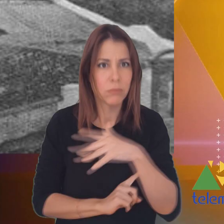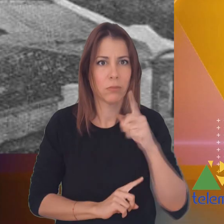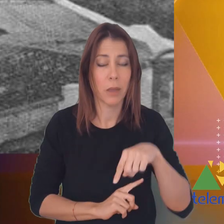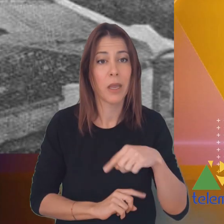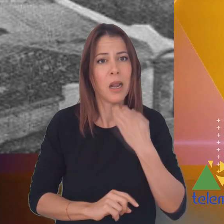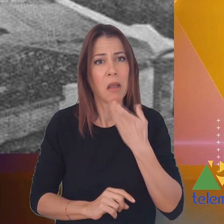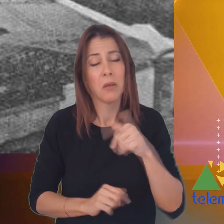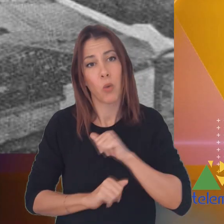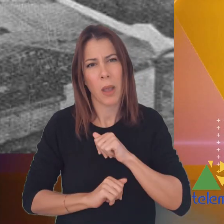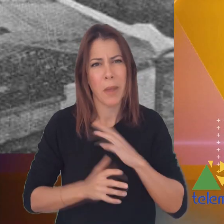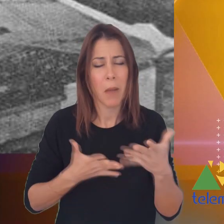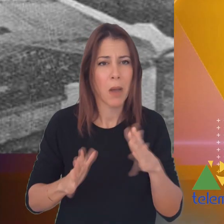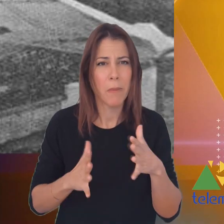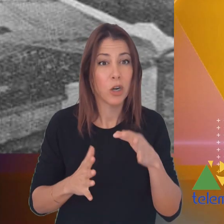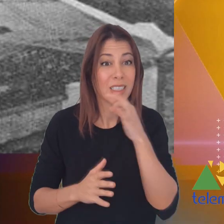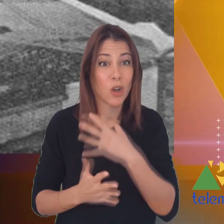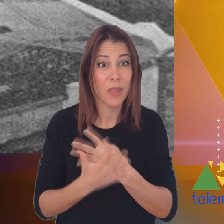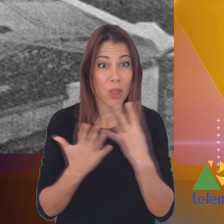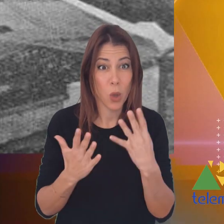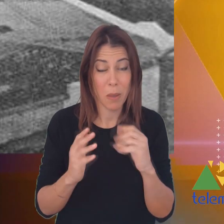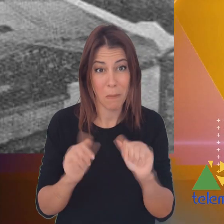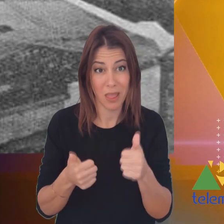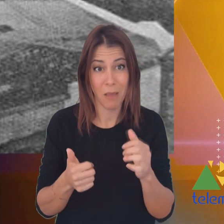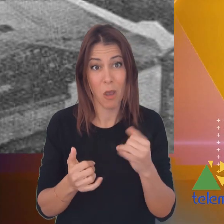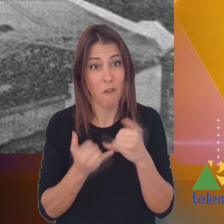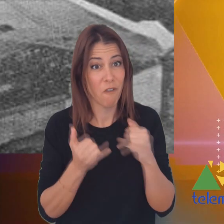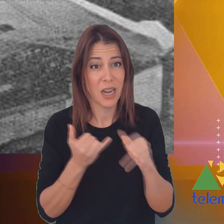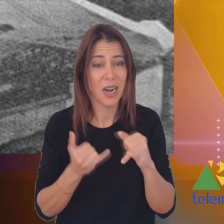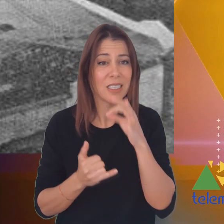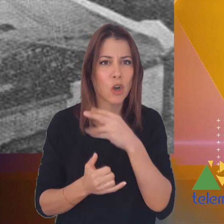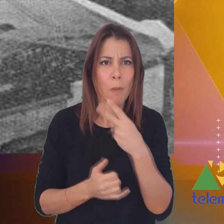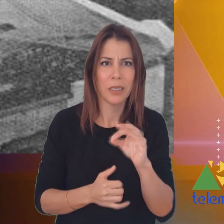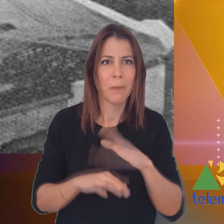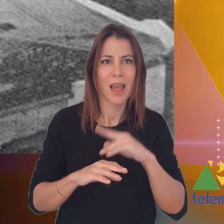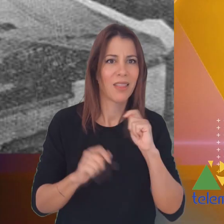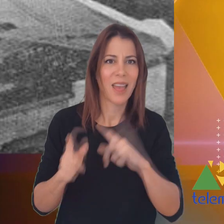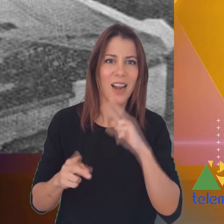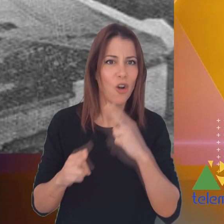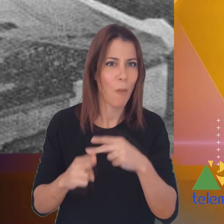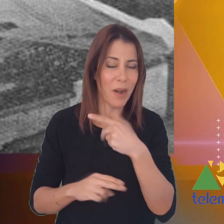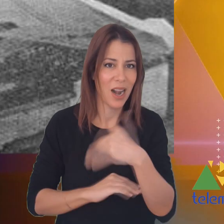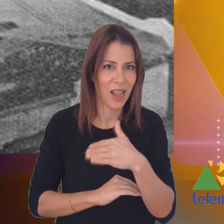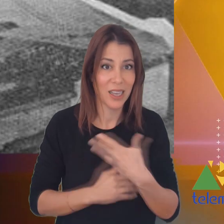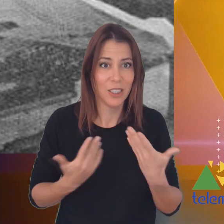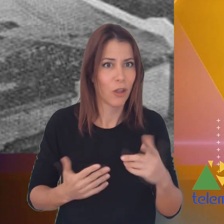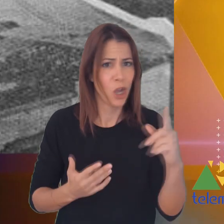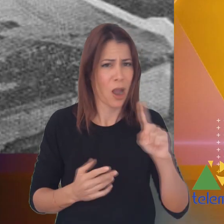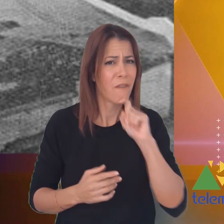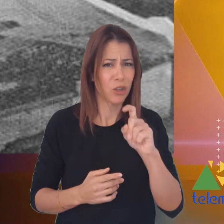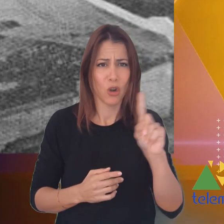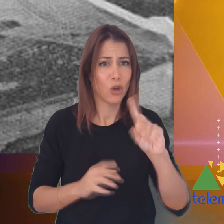hasta bien entrado en el siglo XIX, finalizado a principios del XX, para darle nombre a la calle, ¿no? Y no todo el mundo estuvo de